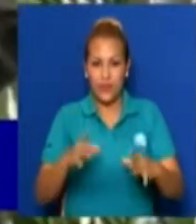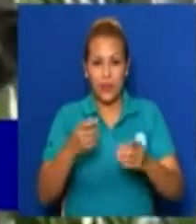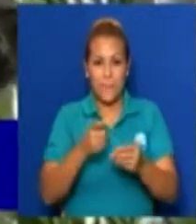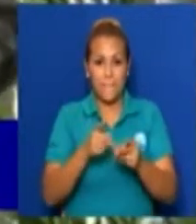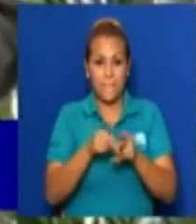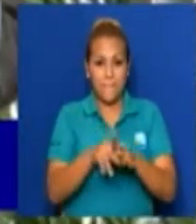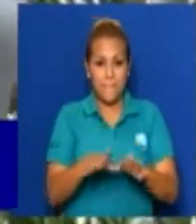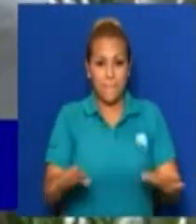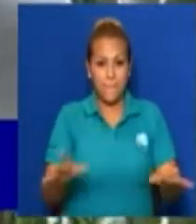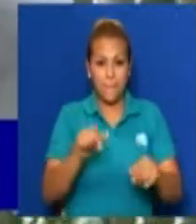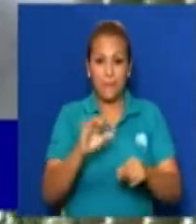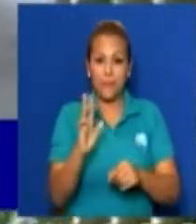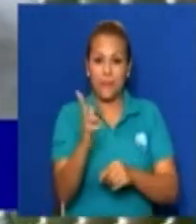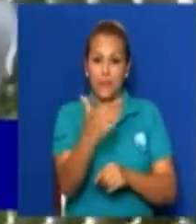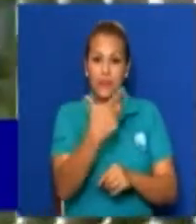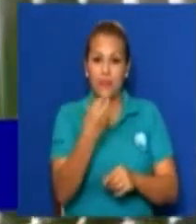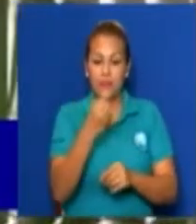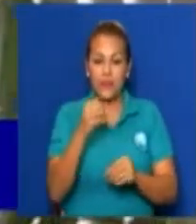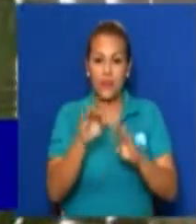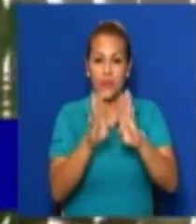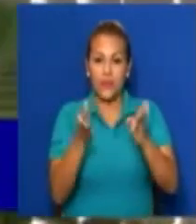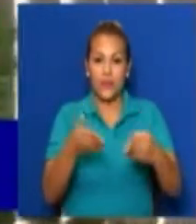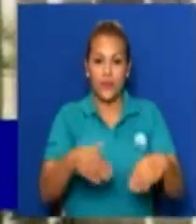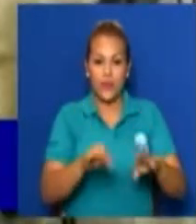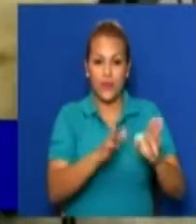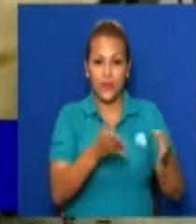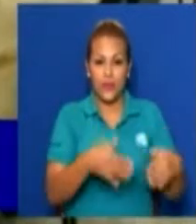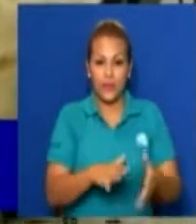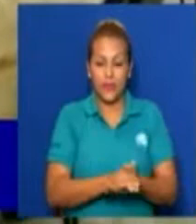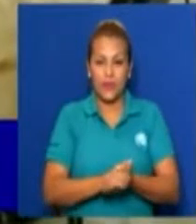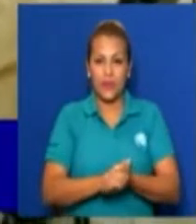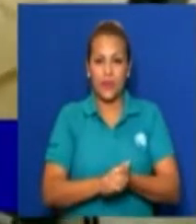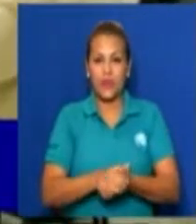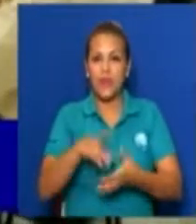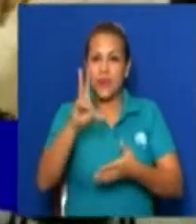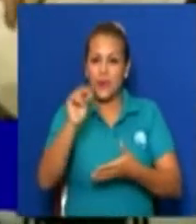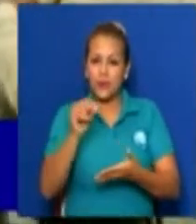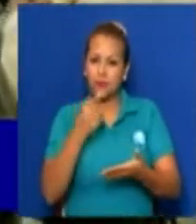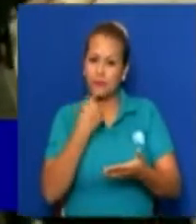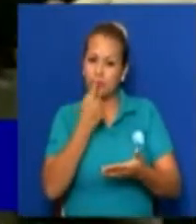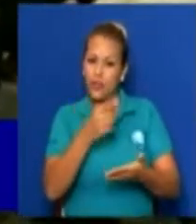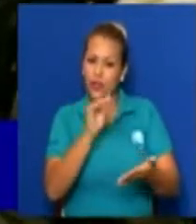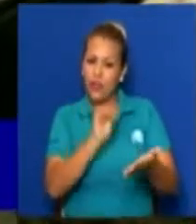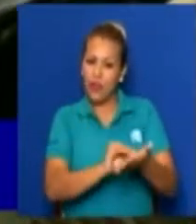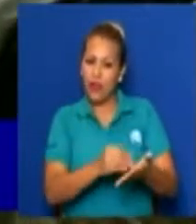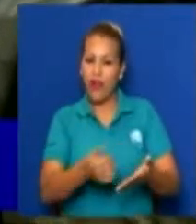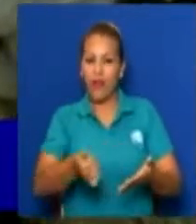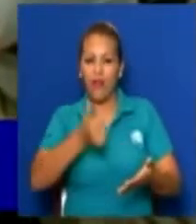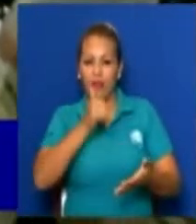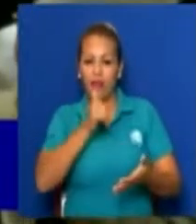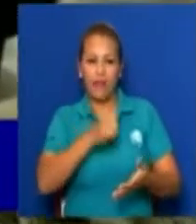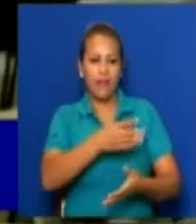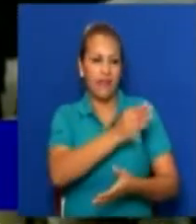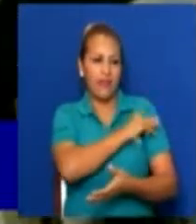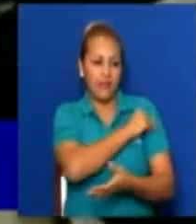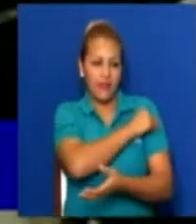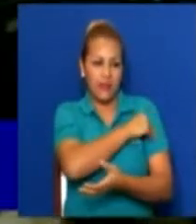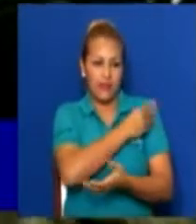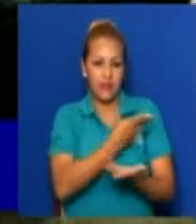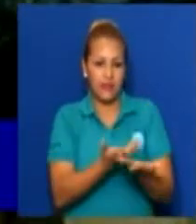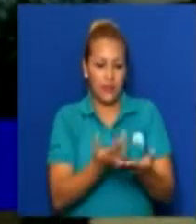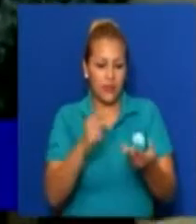Humano, las mujeres no aparecen como consumidoras, ni aparecen